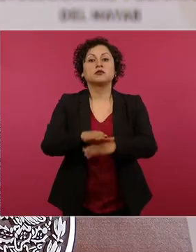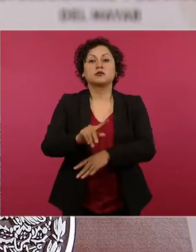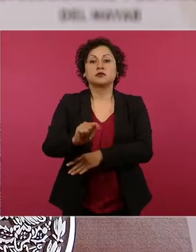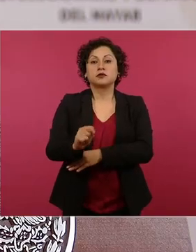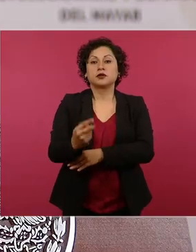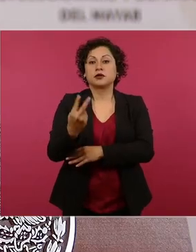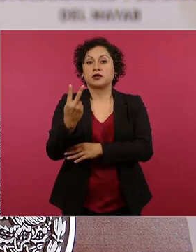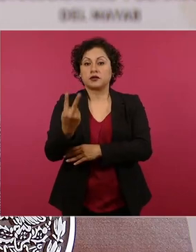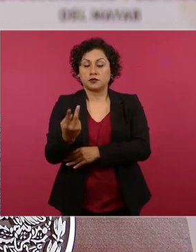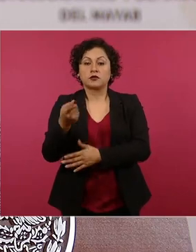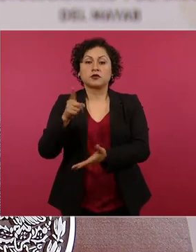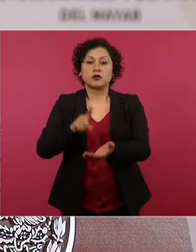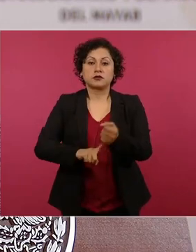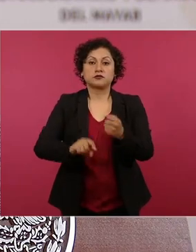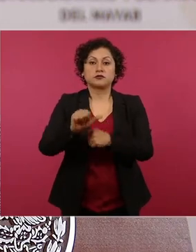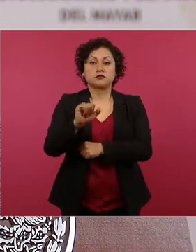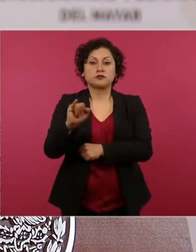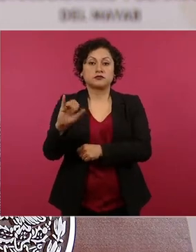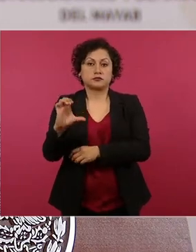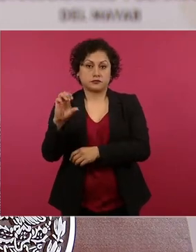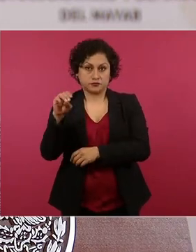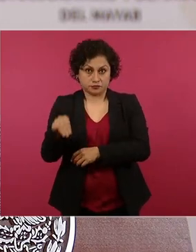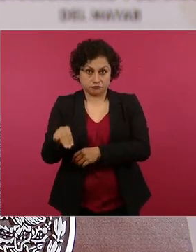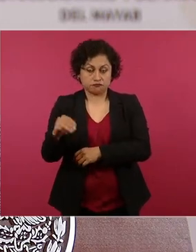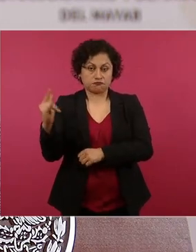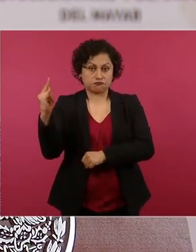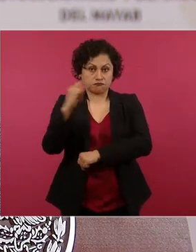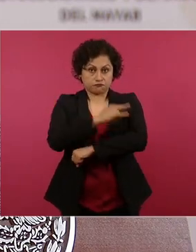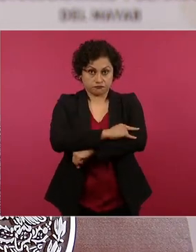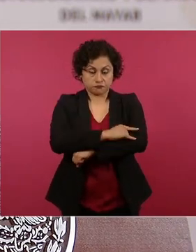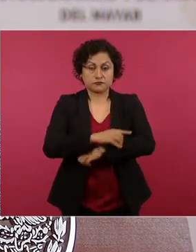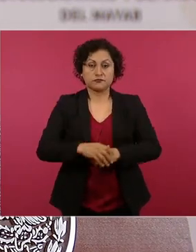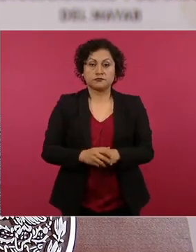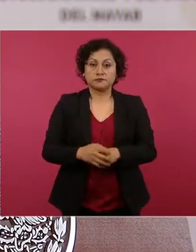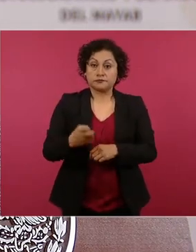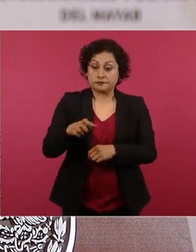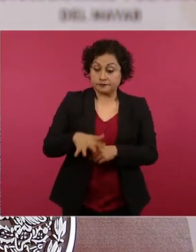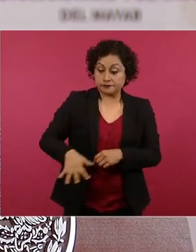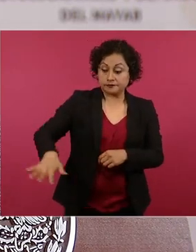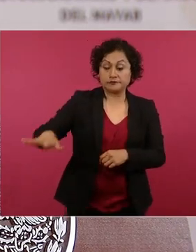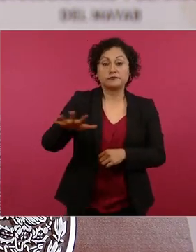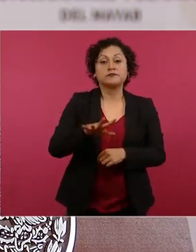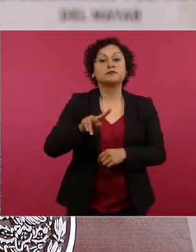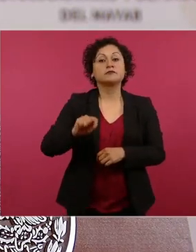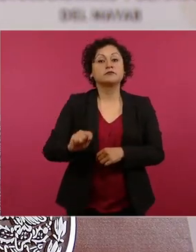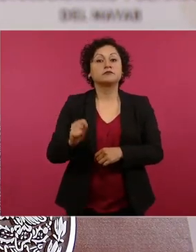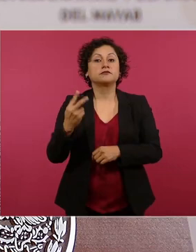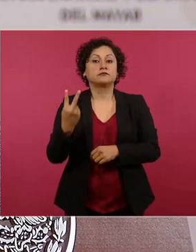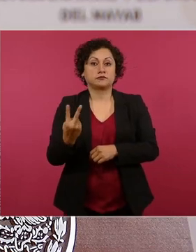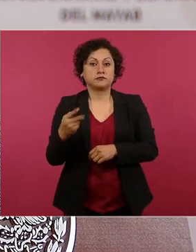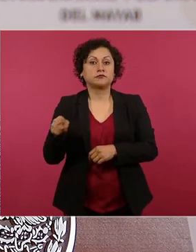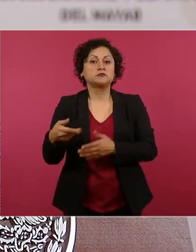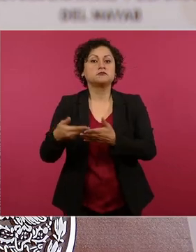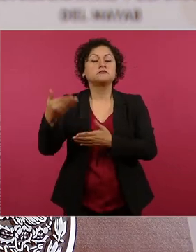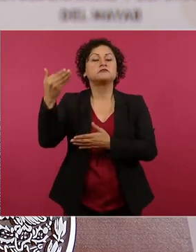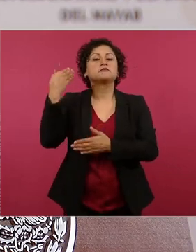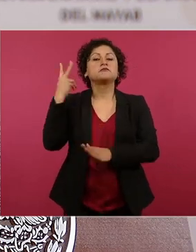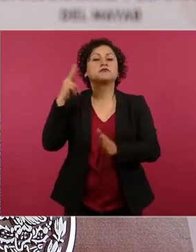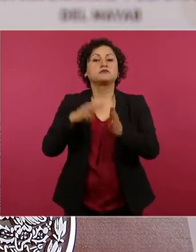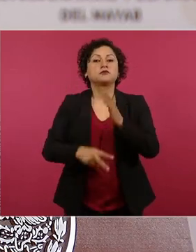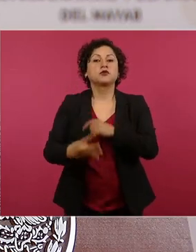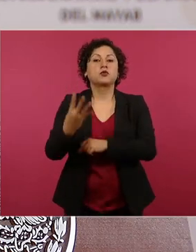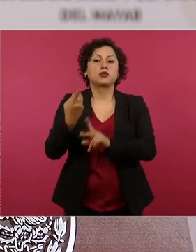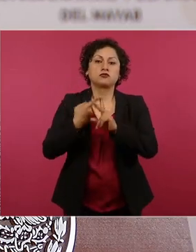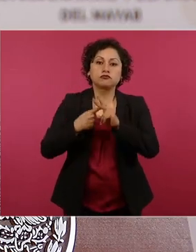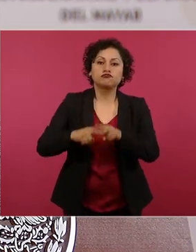Aeropuerto Internacional de la Ciudad de México. Esta Terminal 2 empezó a construirse en 2004, fue